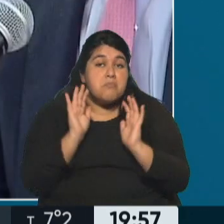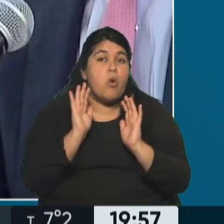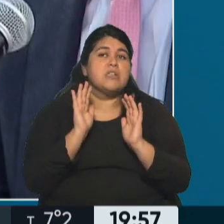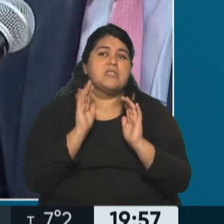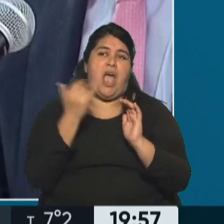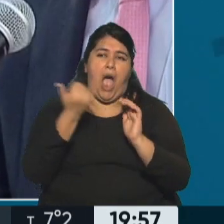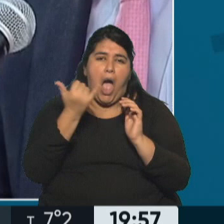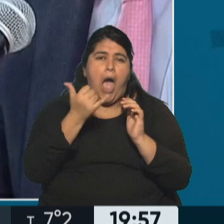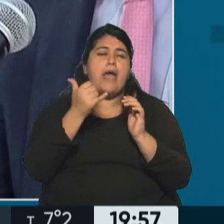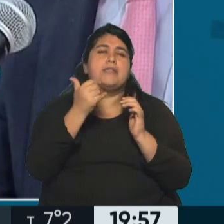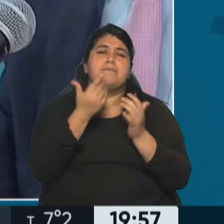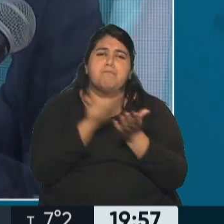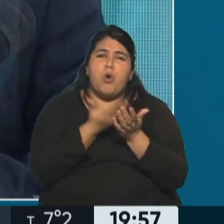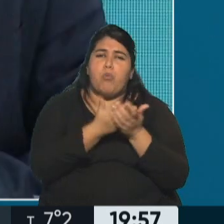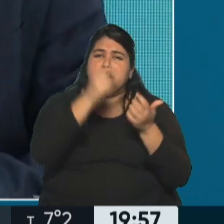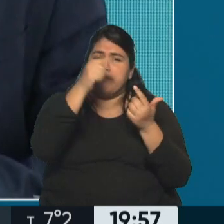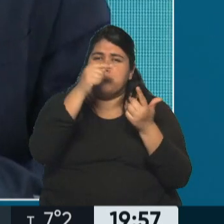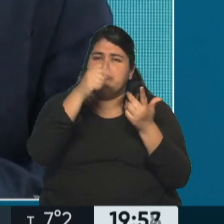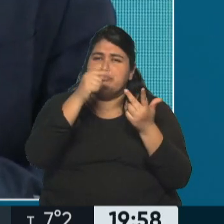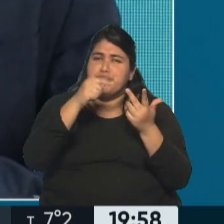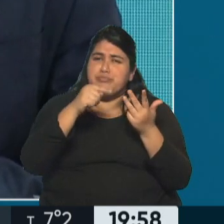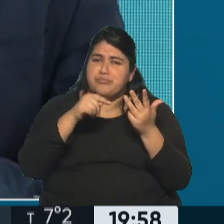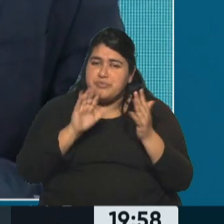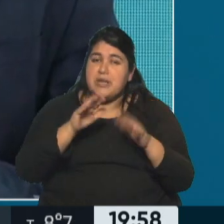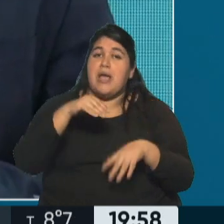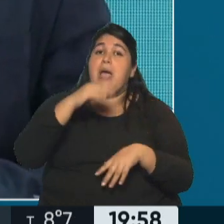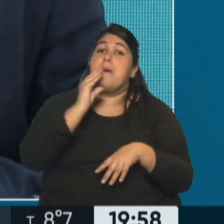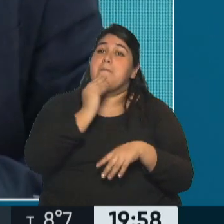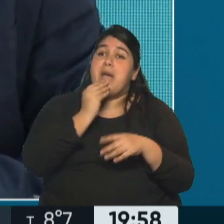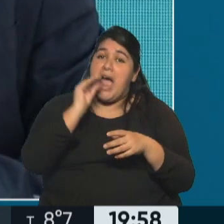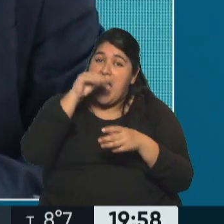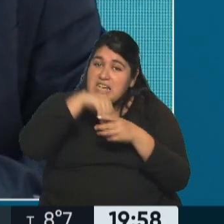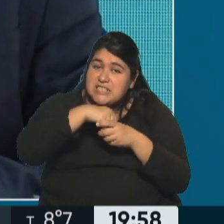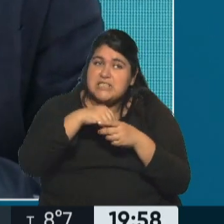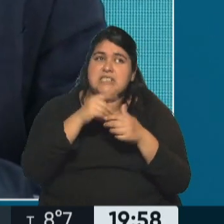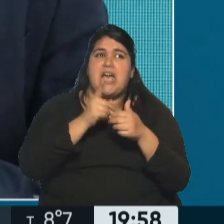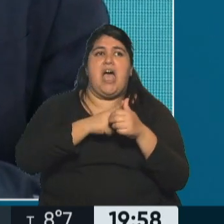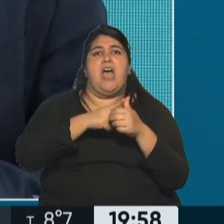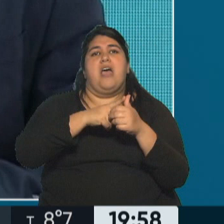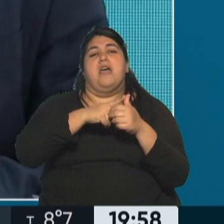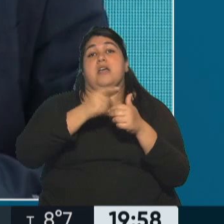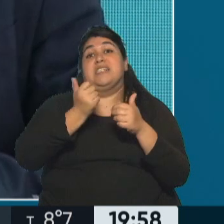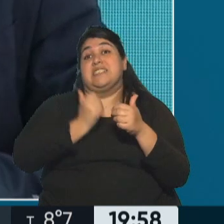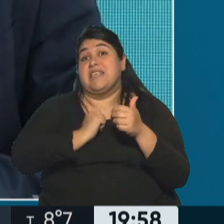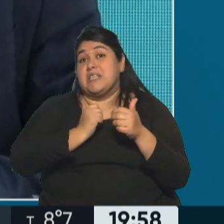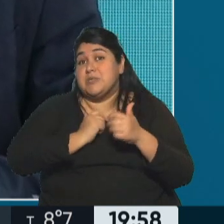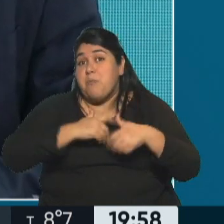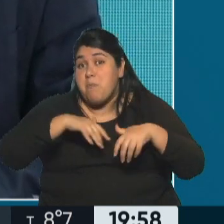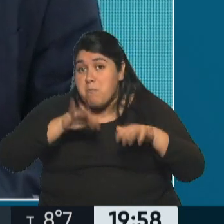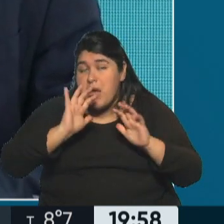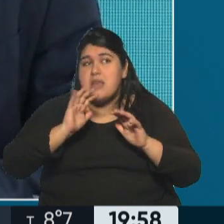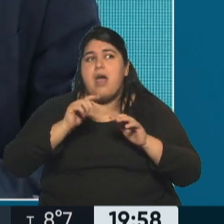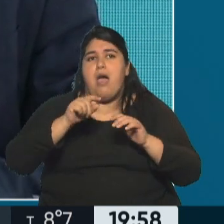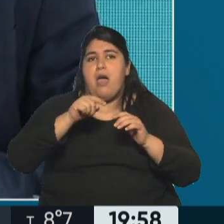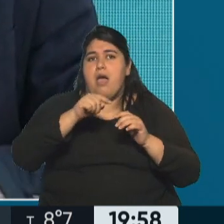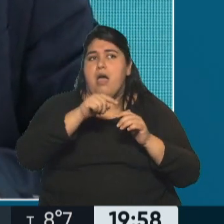varios nombres en danza, aparece Sergio Massa en el centro de la escena, se esperan además más